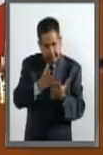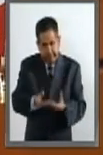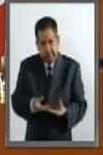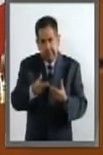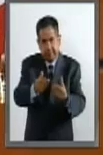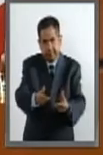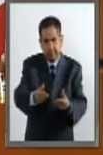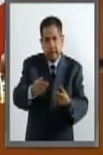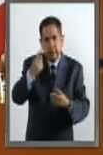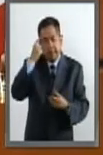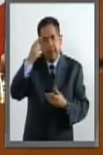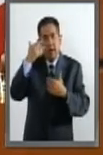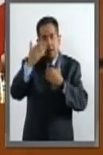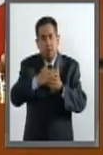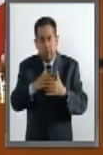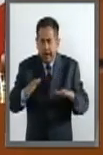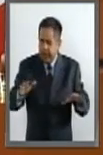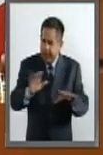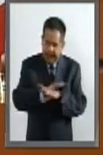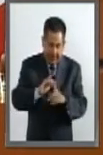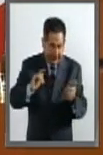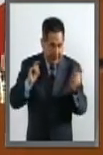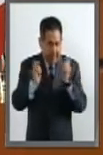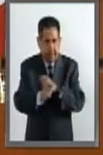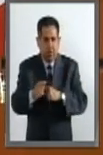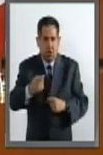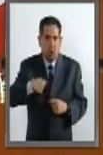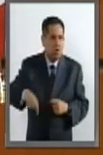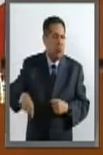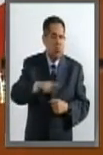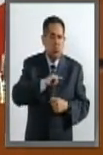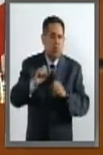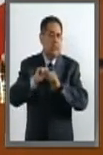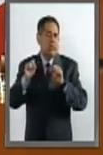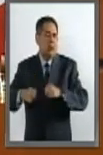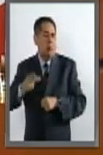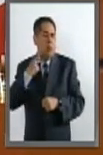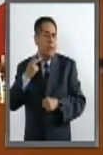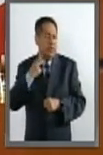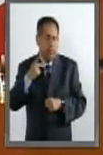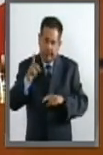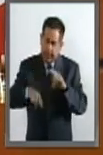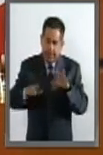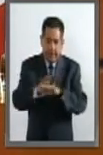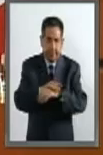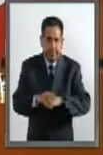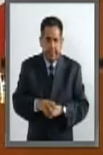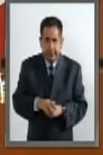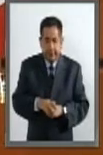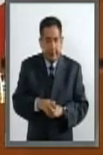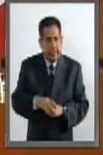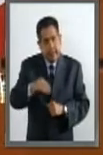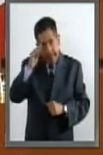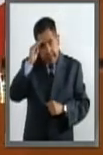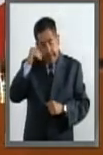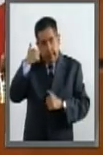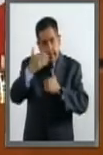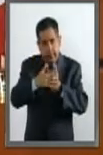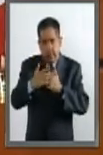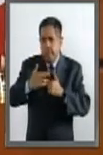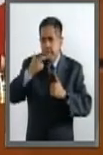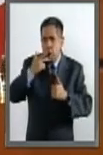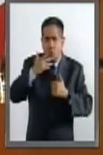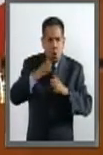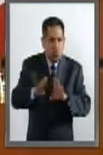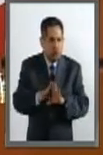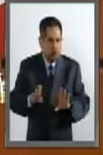la transformación de fondo de nuestro sistema político mexicano, buscando generar mejores